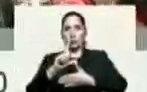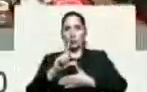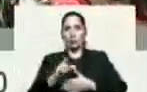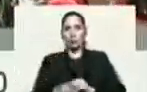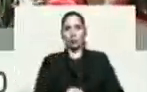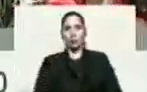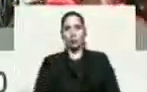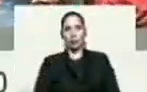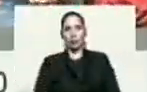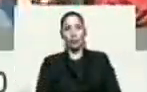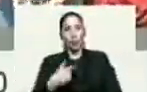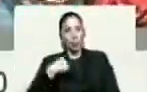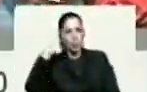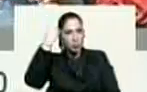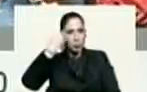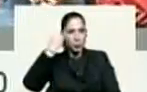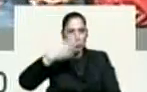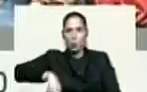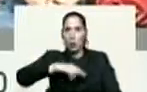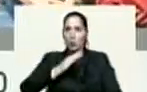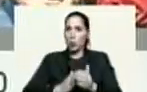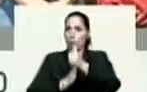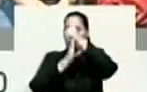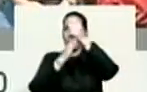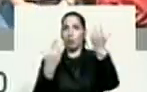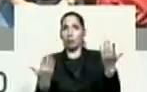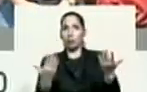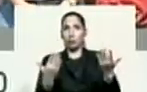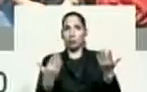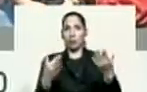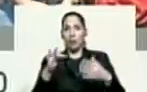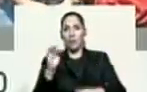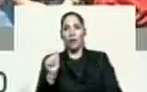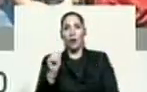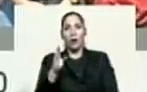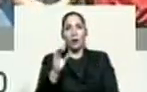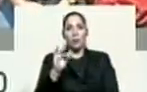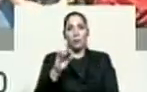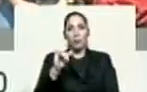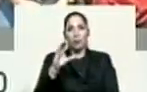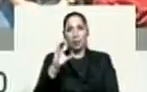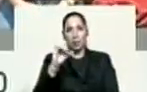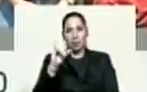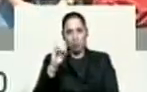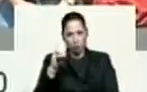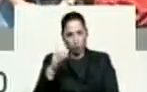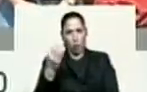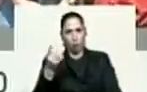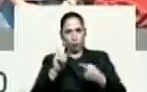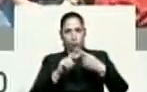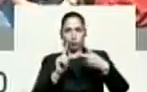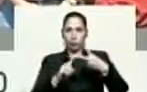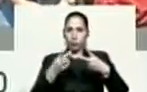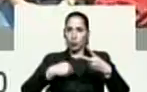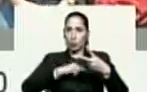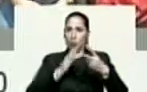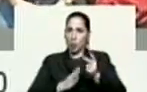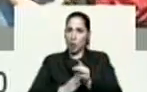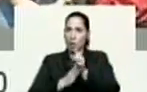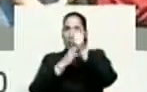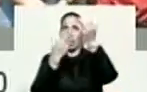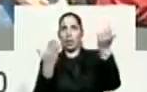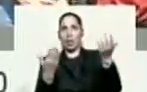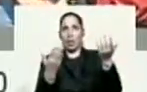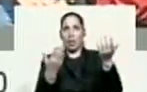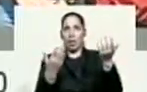Nos inspiramos en nuestros mártires, en Fabricio Ojeda. Nos inspiramos en nuestros mártires, en